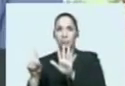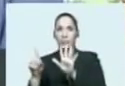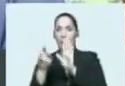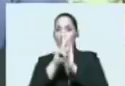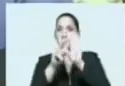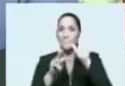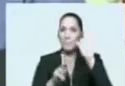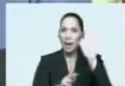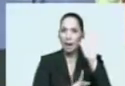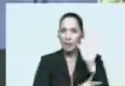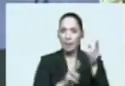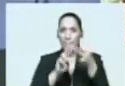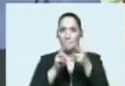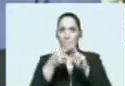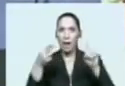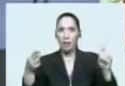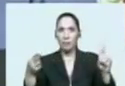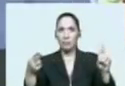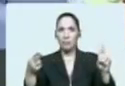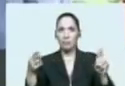paraíso de caracas